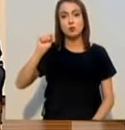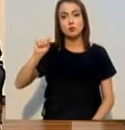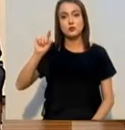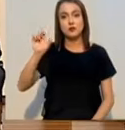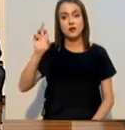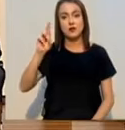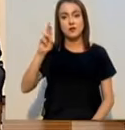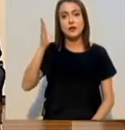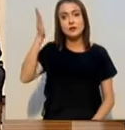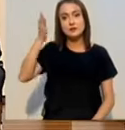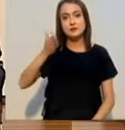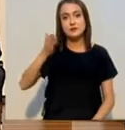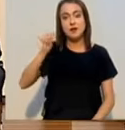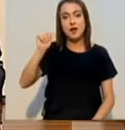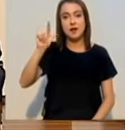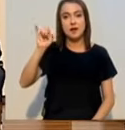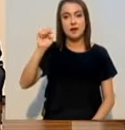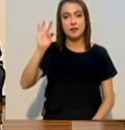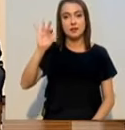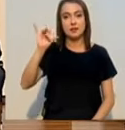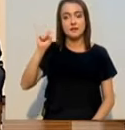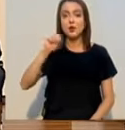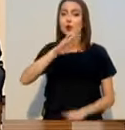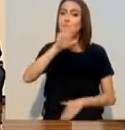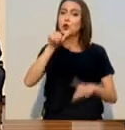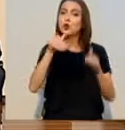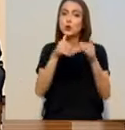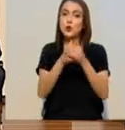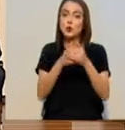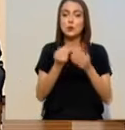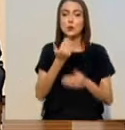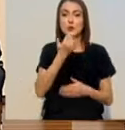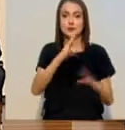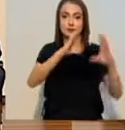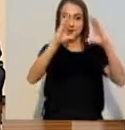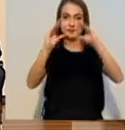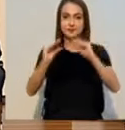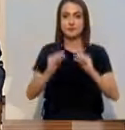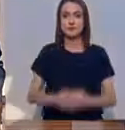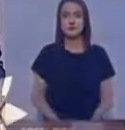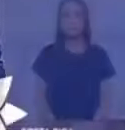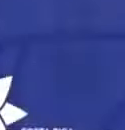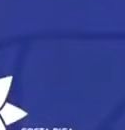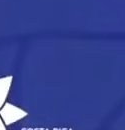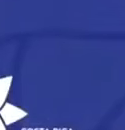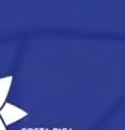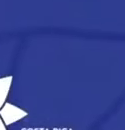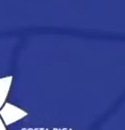presidencia.gob.cr/alertas. A todos y todas, muy buenas tardes.